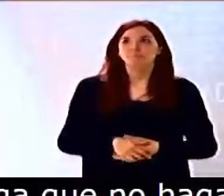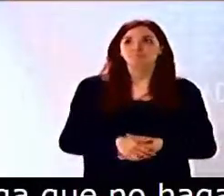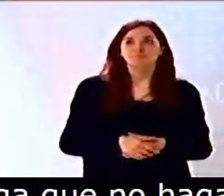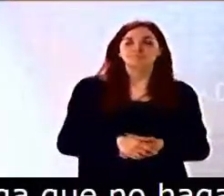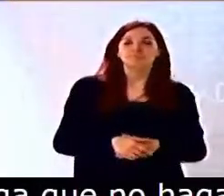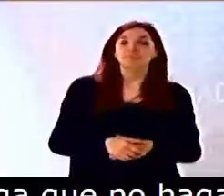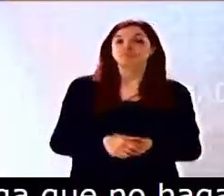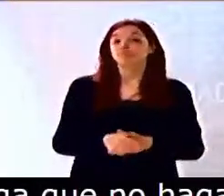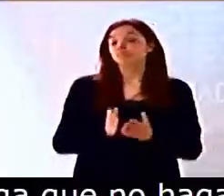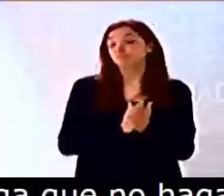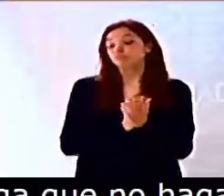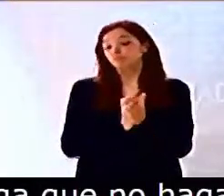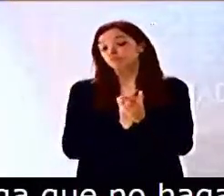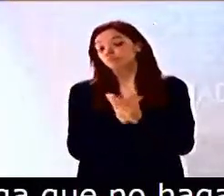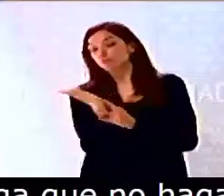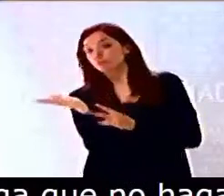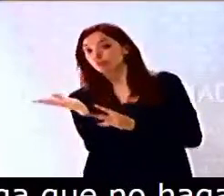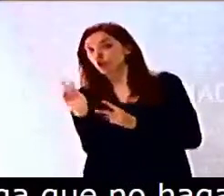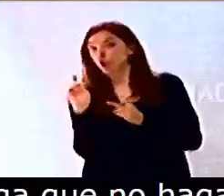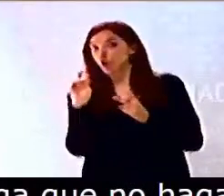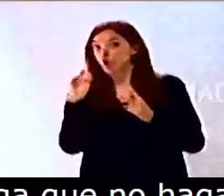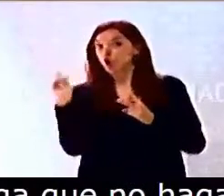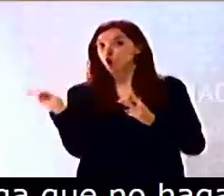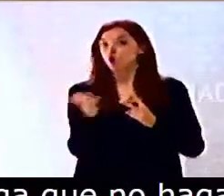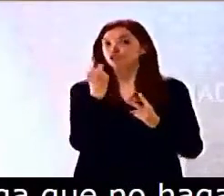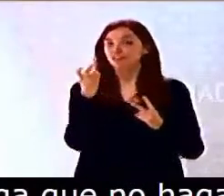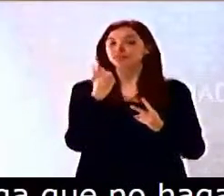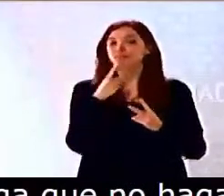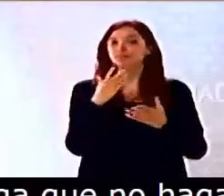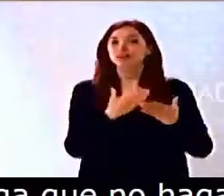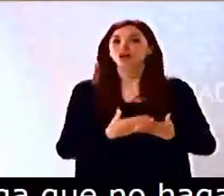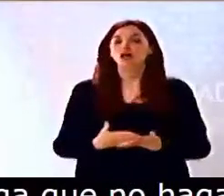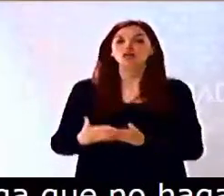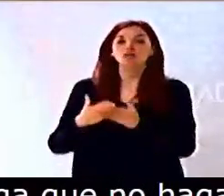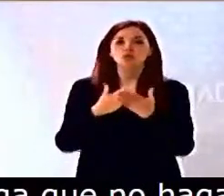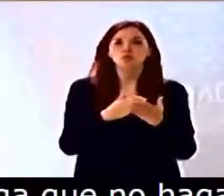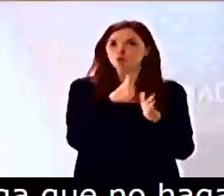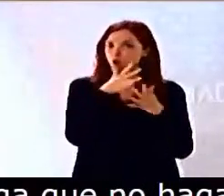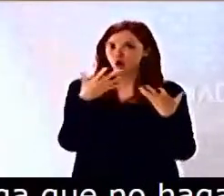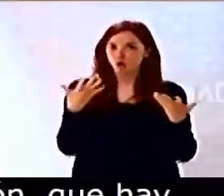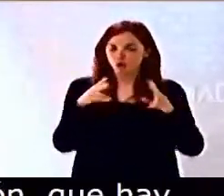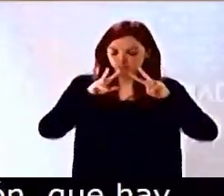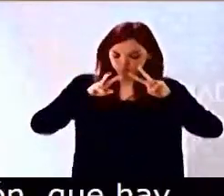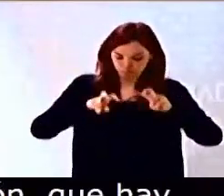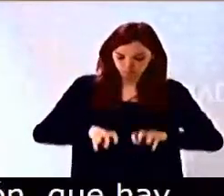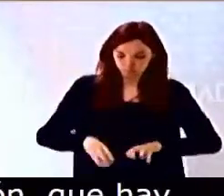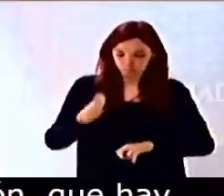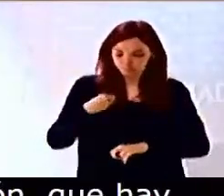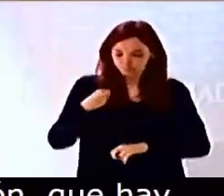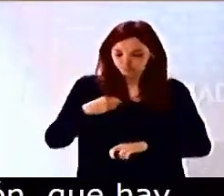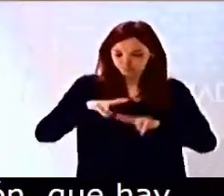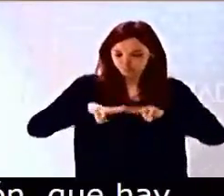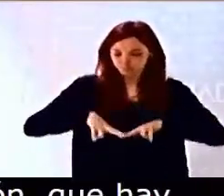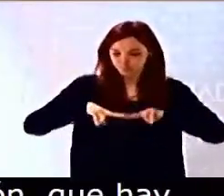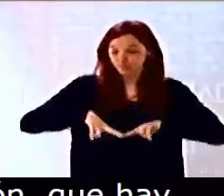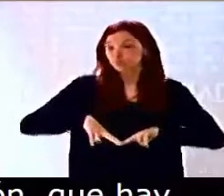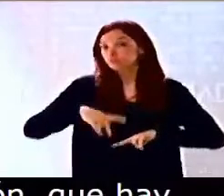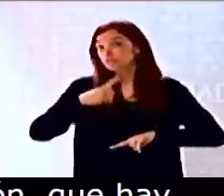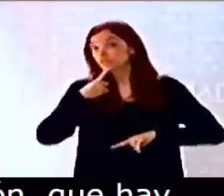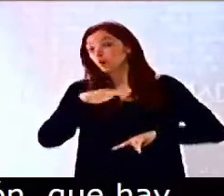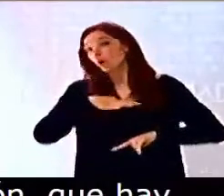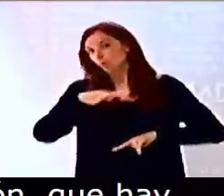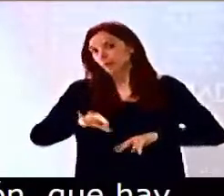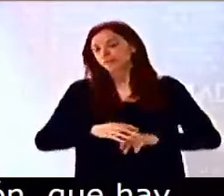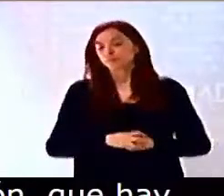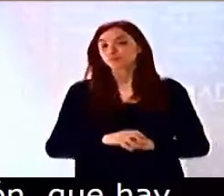La otra opción, que hay estudios clínicos en marcha en este momento, es que la segunda